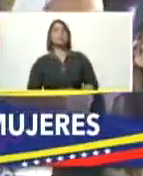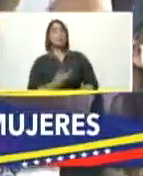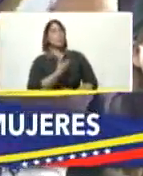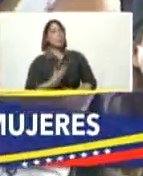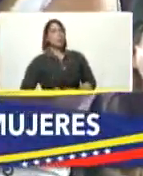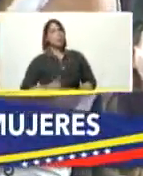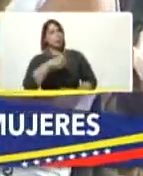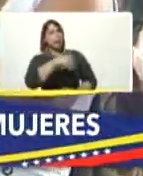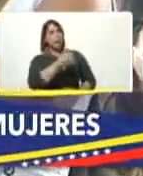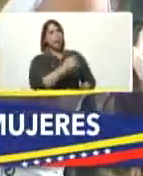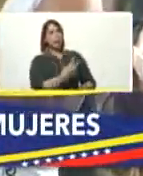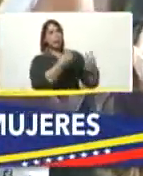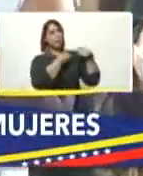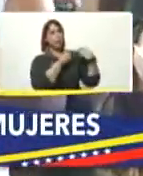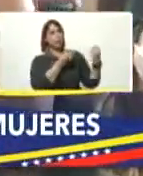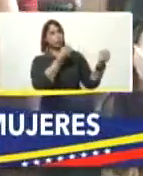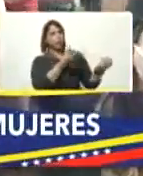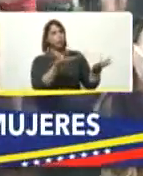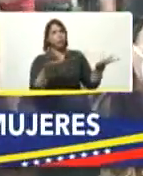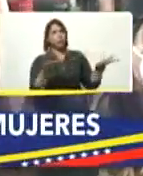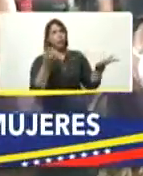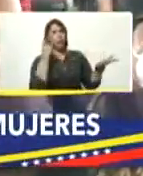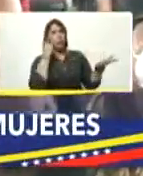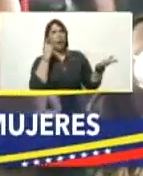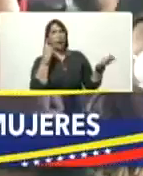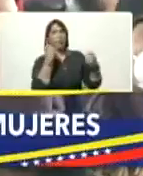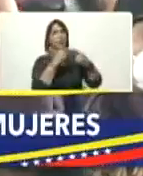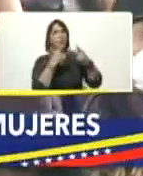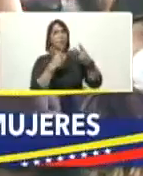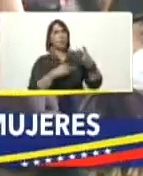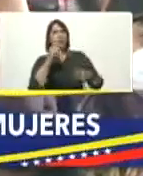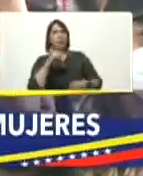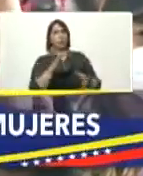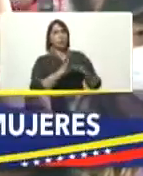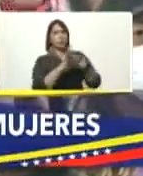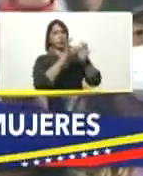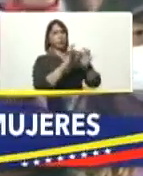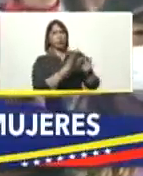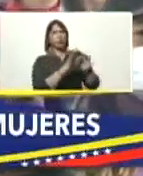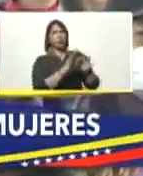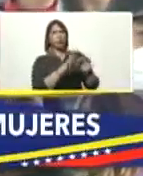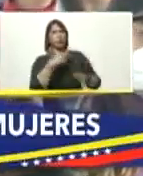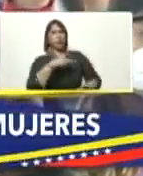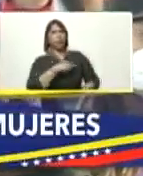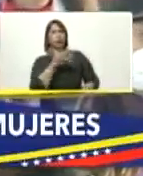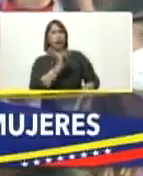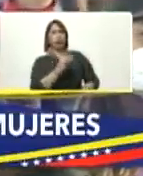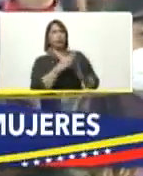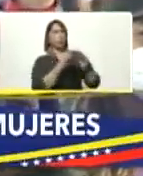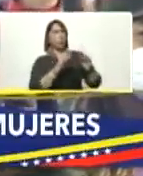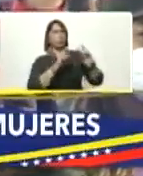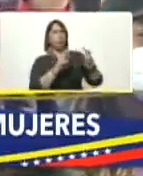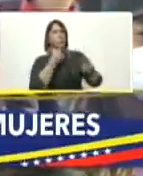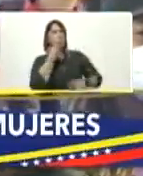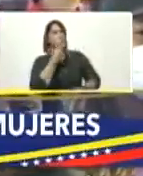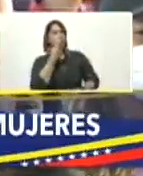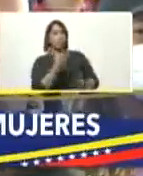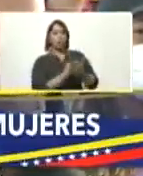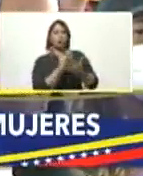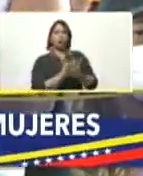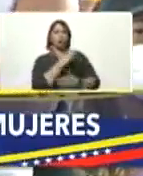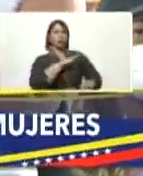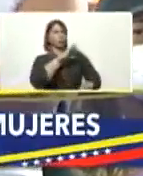aquí está la representación de que las mujeres somos diversas, pero estamos unificadas. Estamos en todos los ámbitos, políticos,